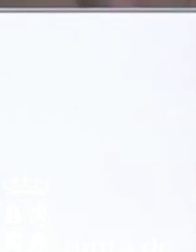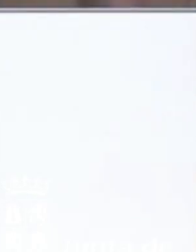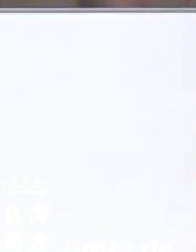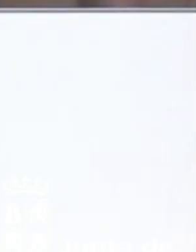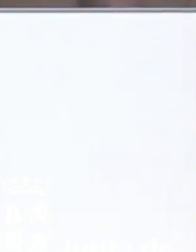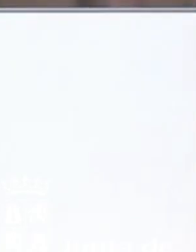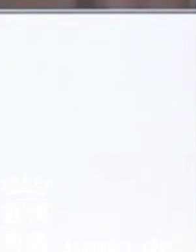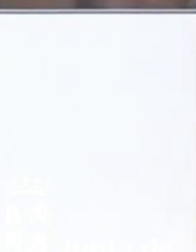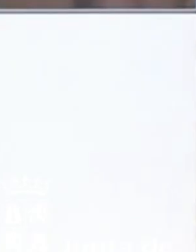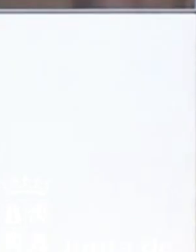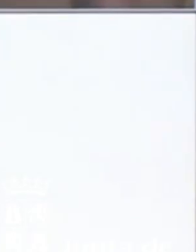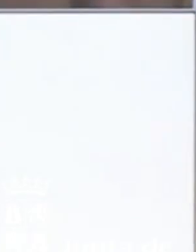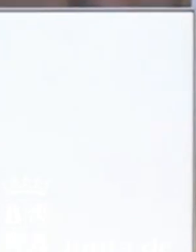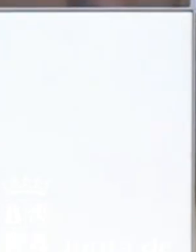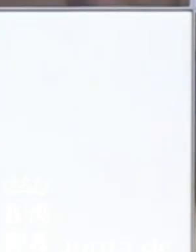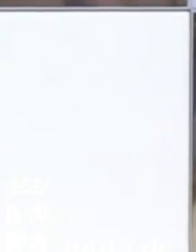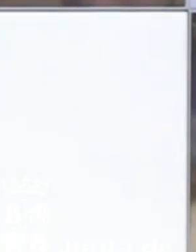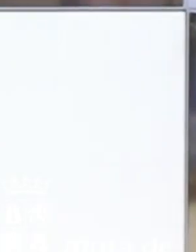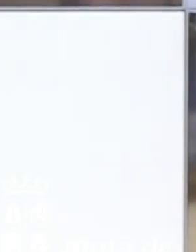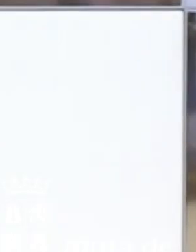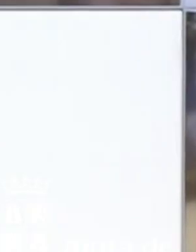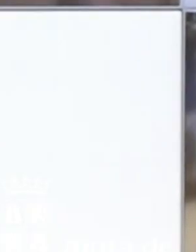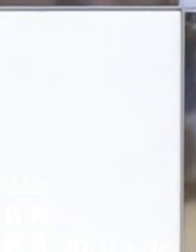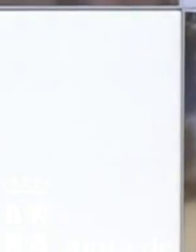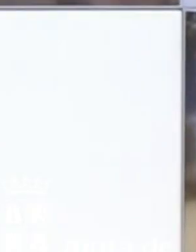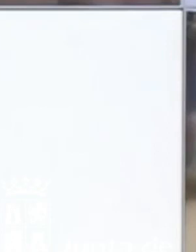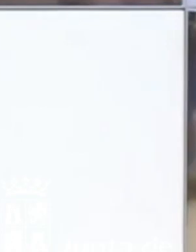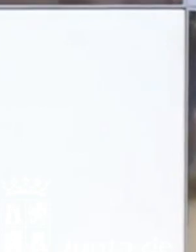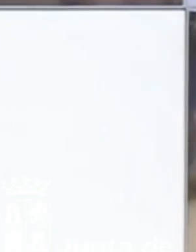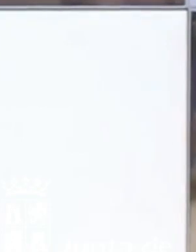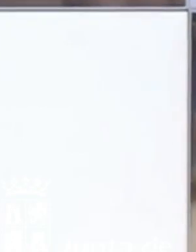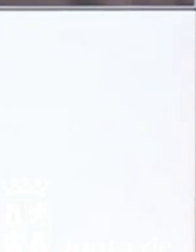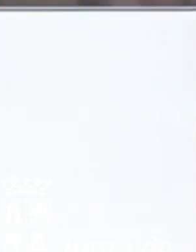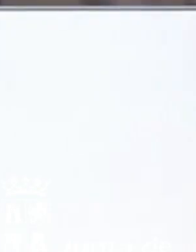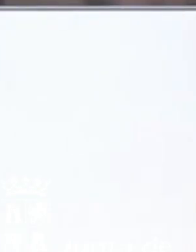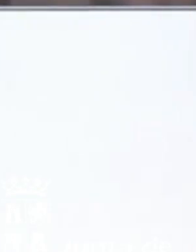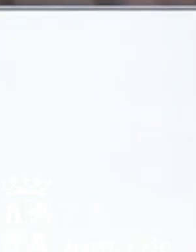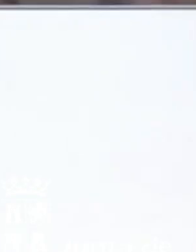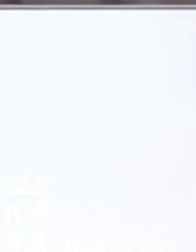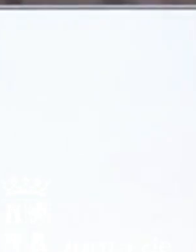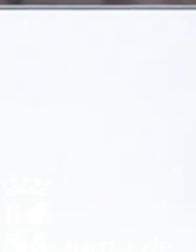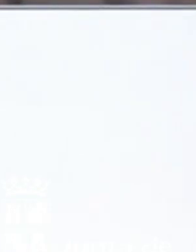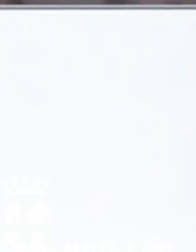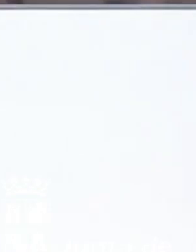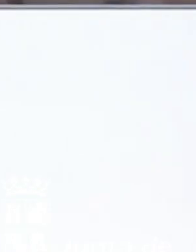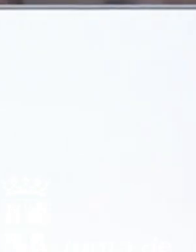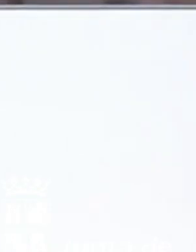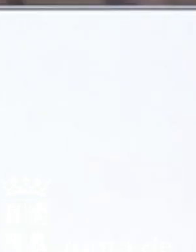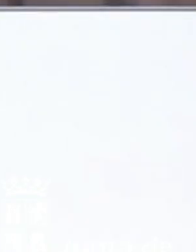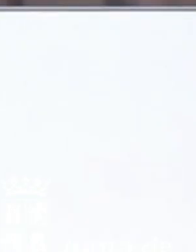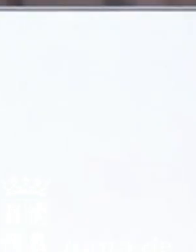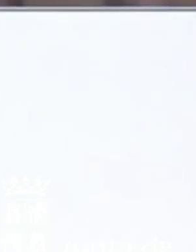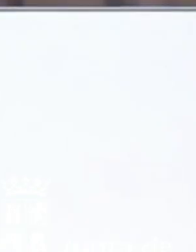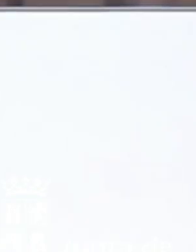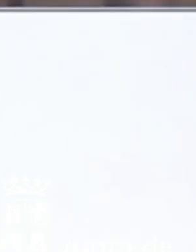conjunta que distingue a los mejores deportistas y entidades de nuestra comunidad en los apartados de mejor deportista absoluto, mejor